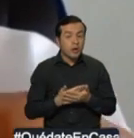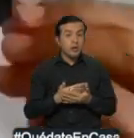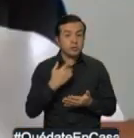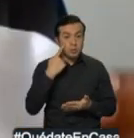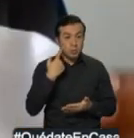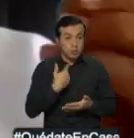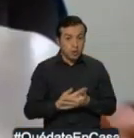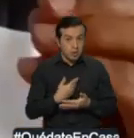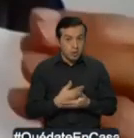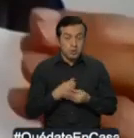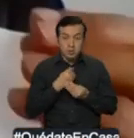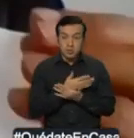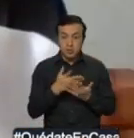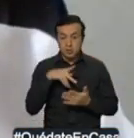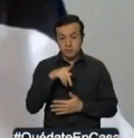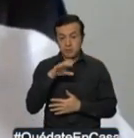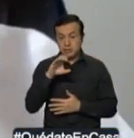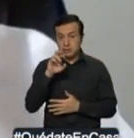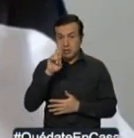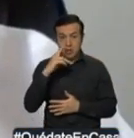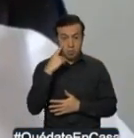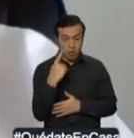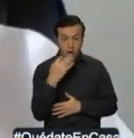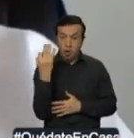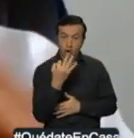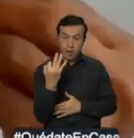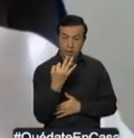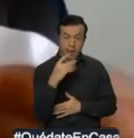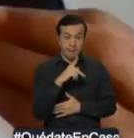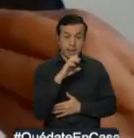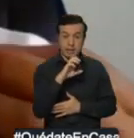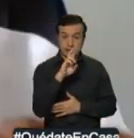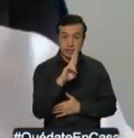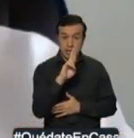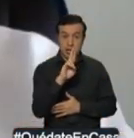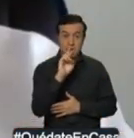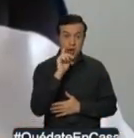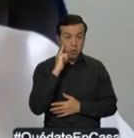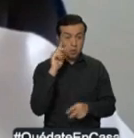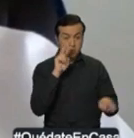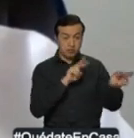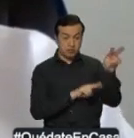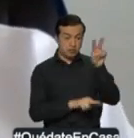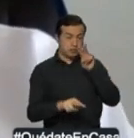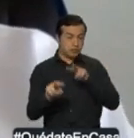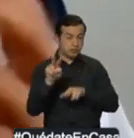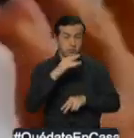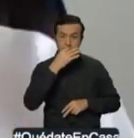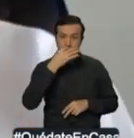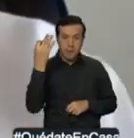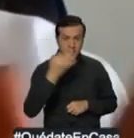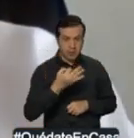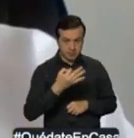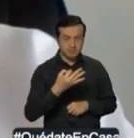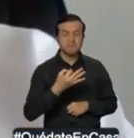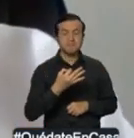es decir la prueba cr entonces son diagnósticos positivos confirmados